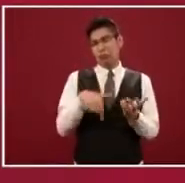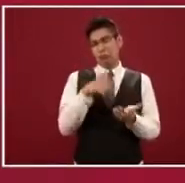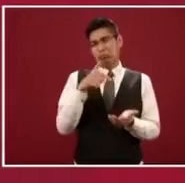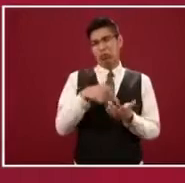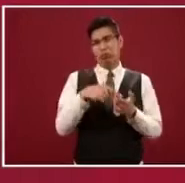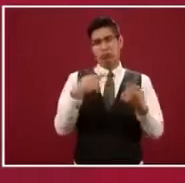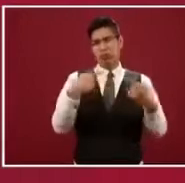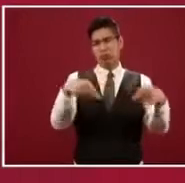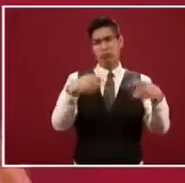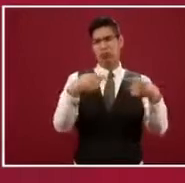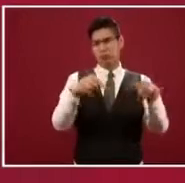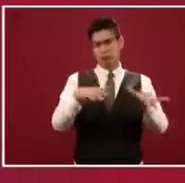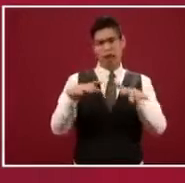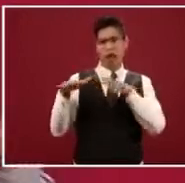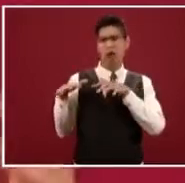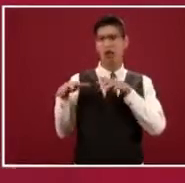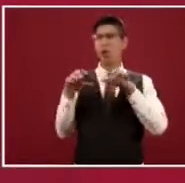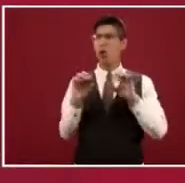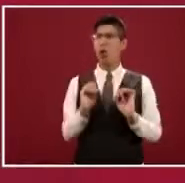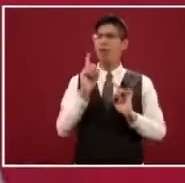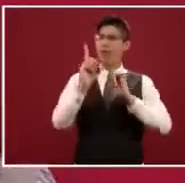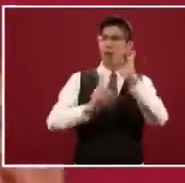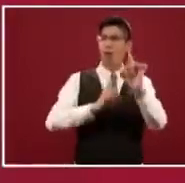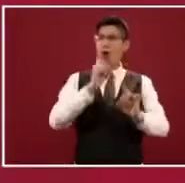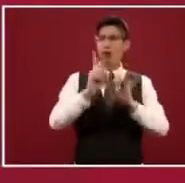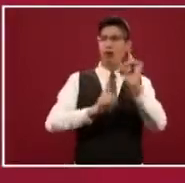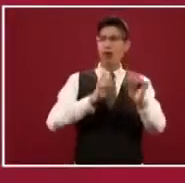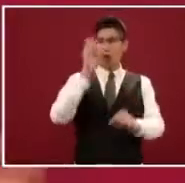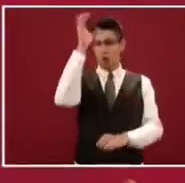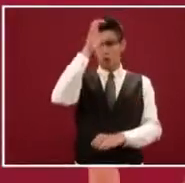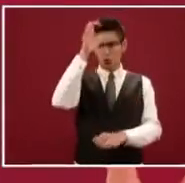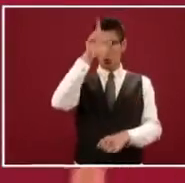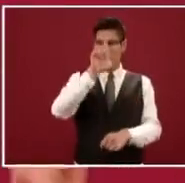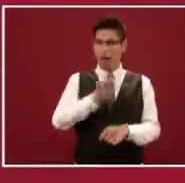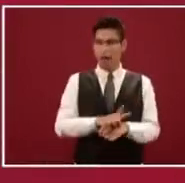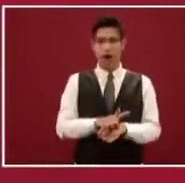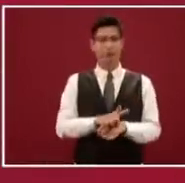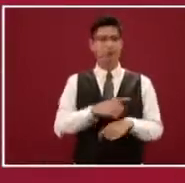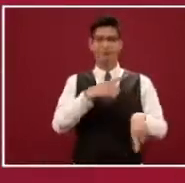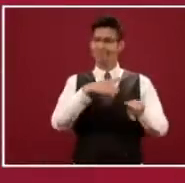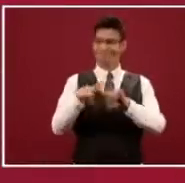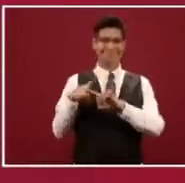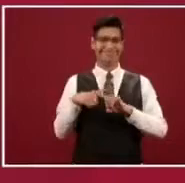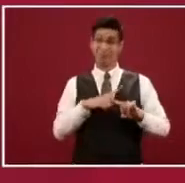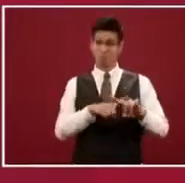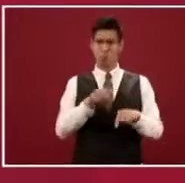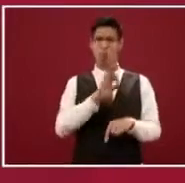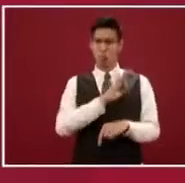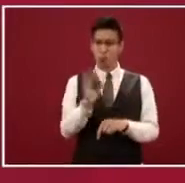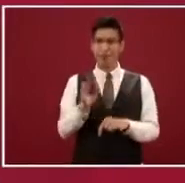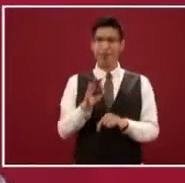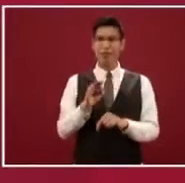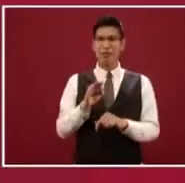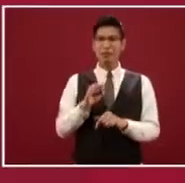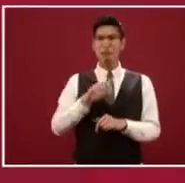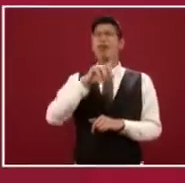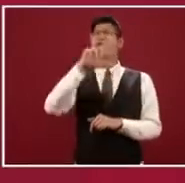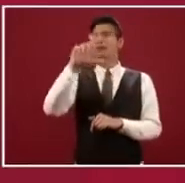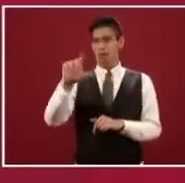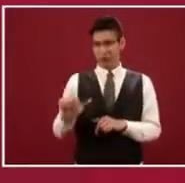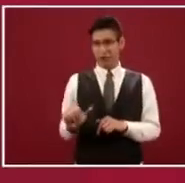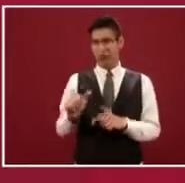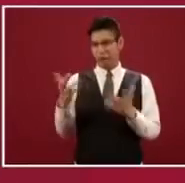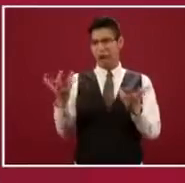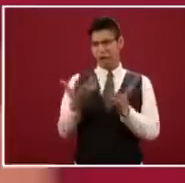masivamente. Actividades deportivas, actividades culturales, actividades políticas, y entonces eso lo que nos va a permitir es